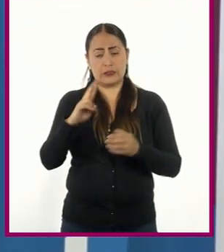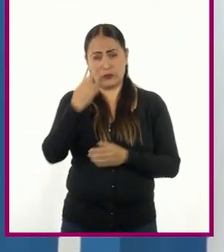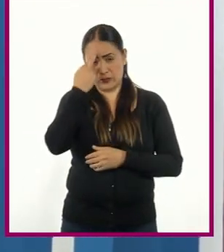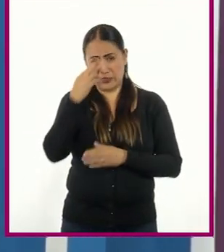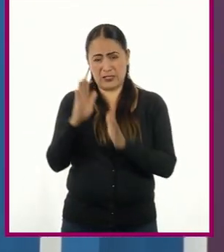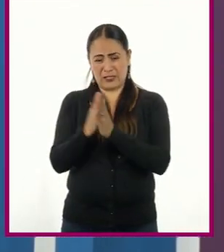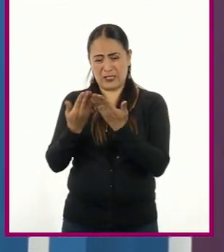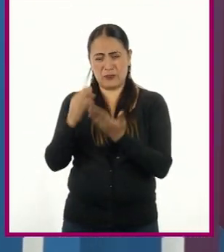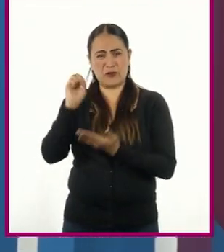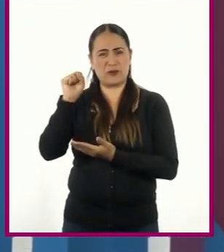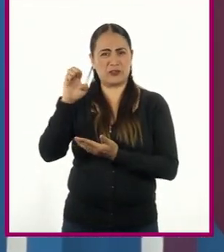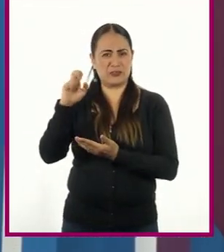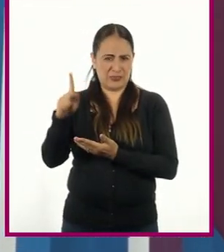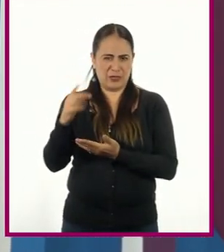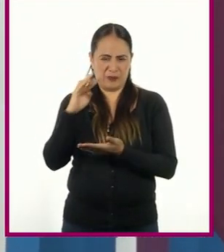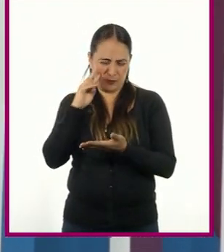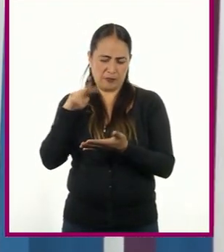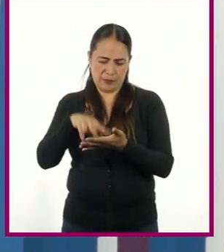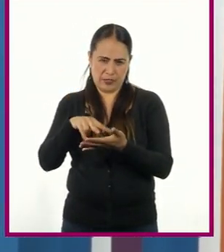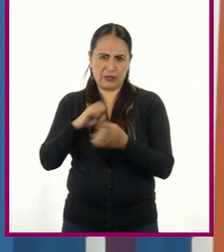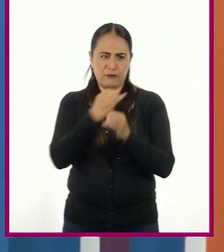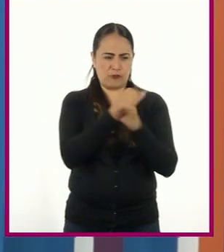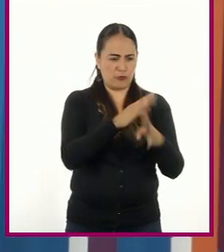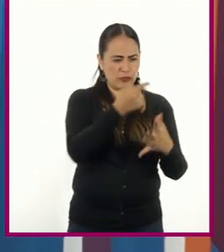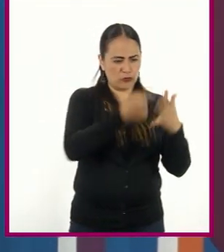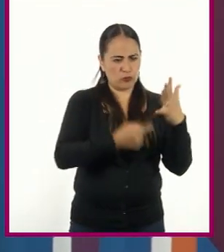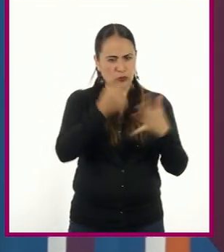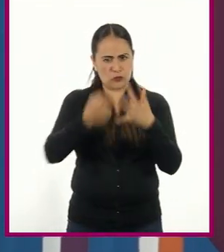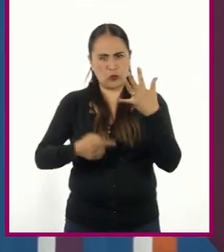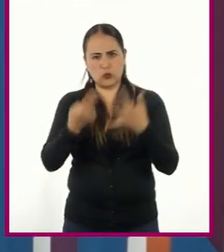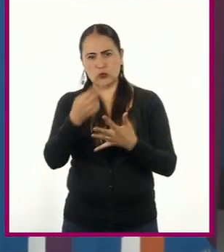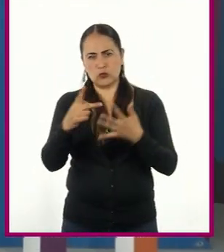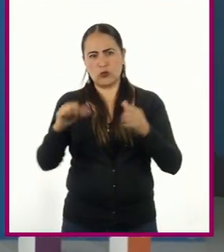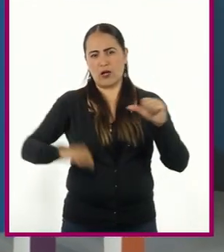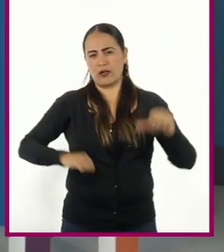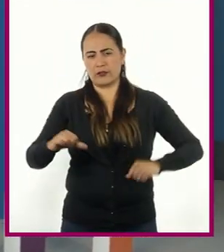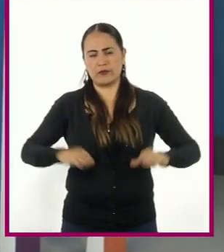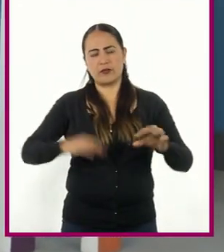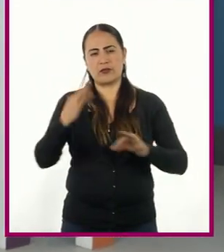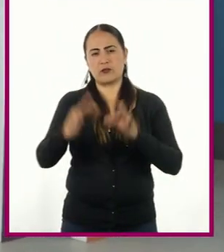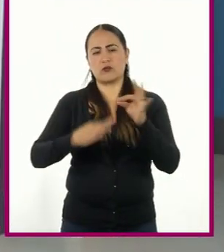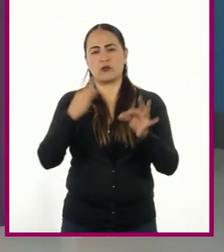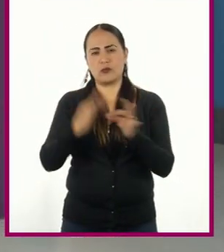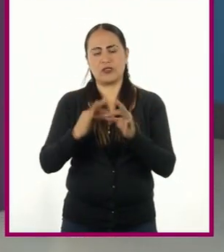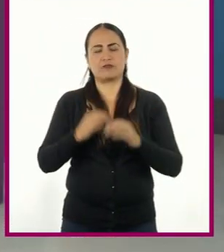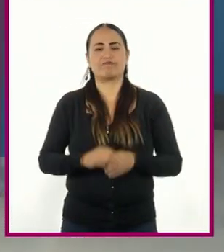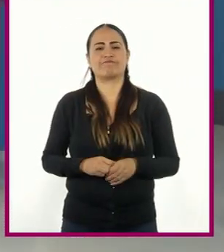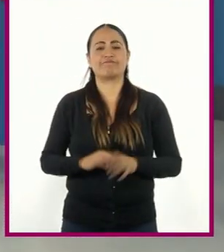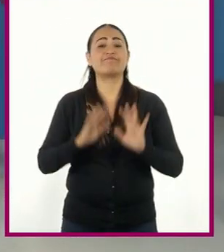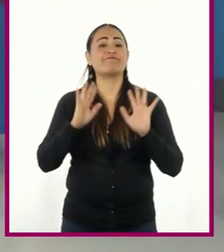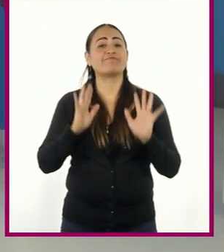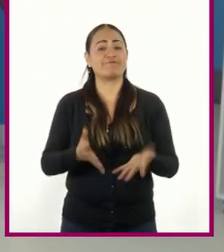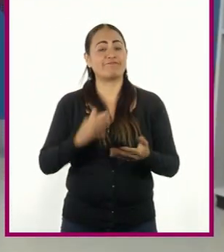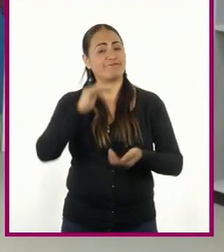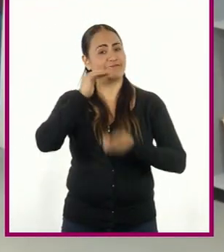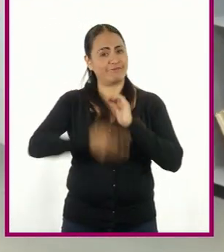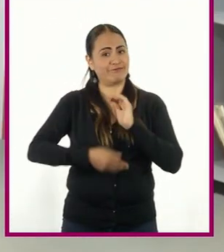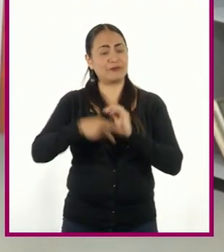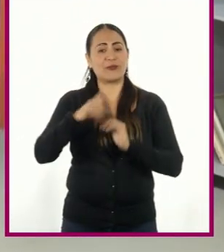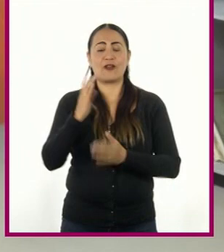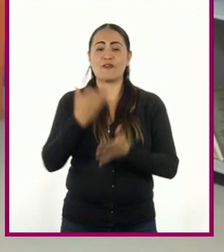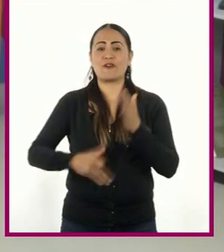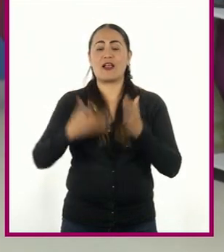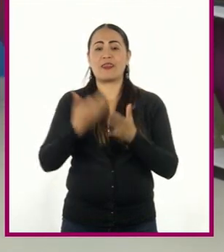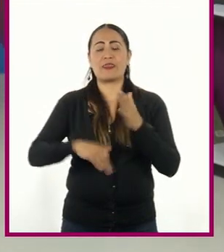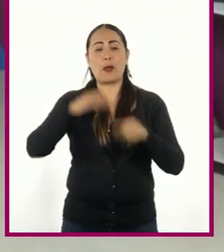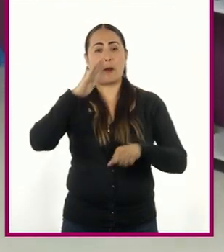de texto y otras fuentes de información para realizar su actividad. ¡Listo! Terminamos. Pero aún nos queda